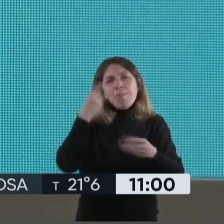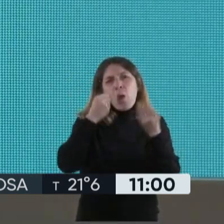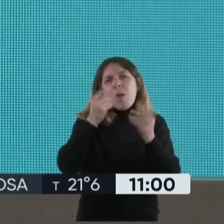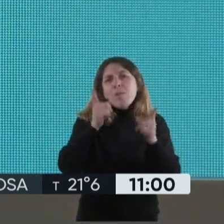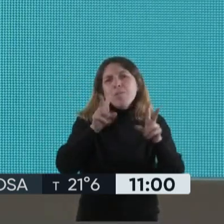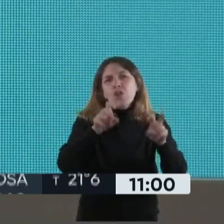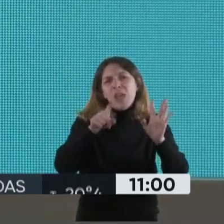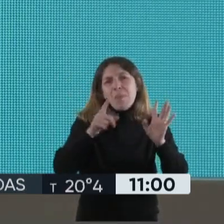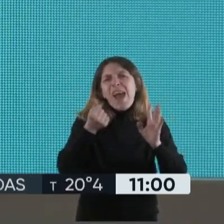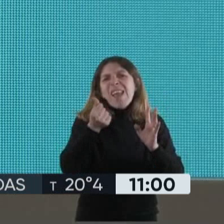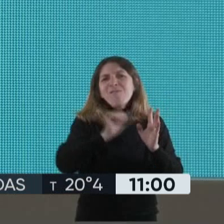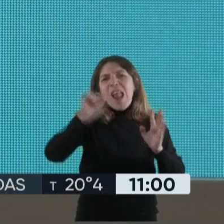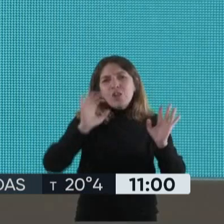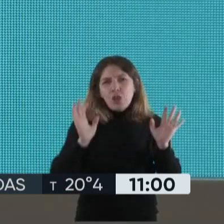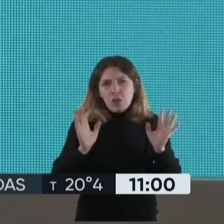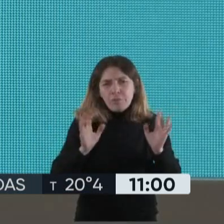en ese contexto